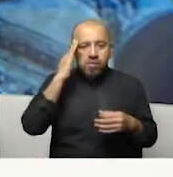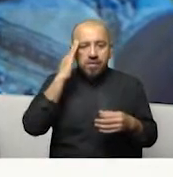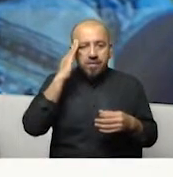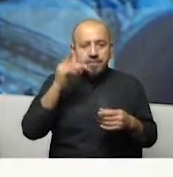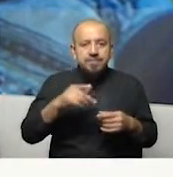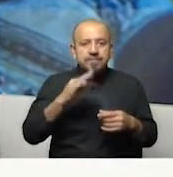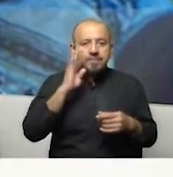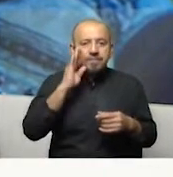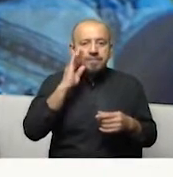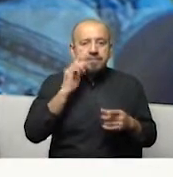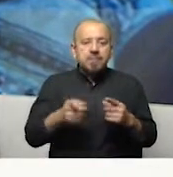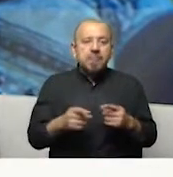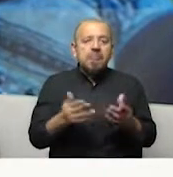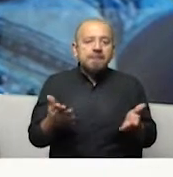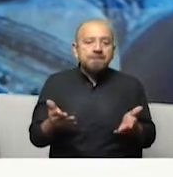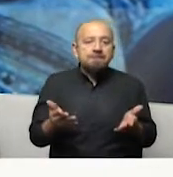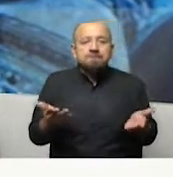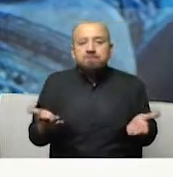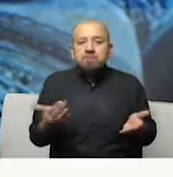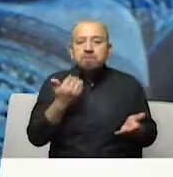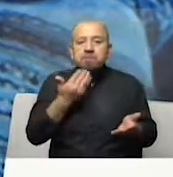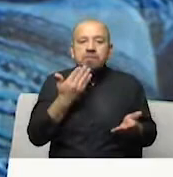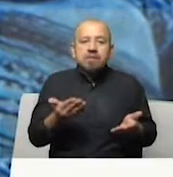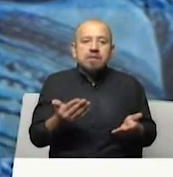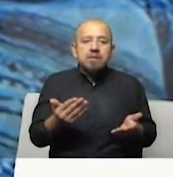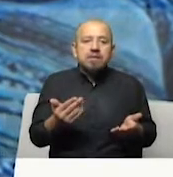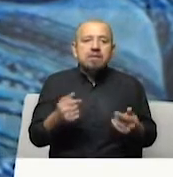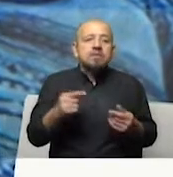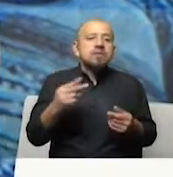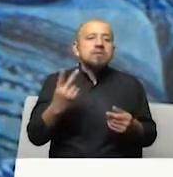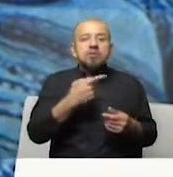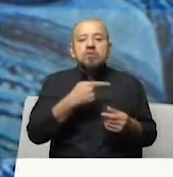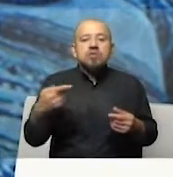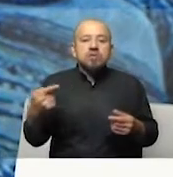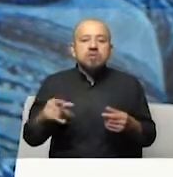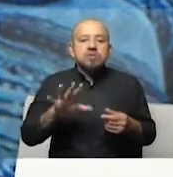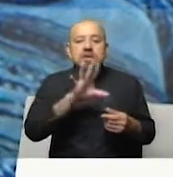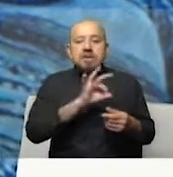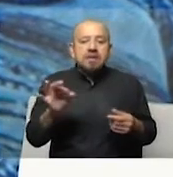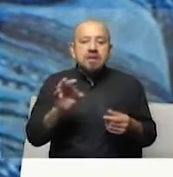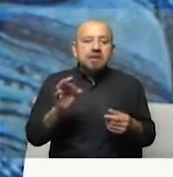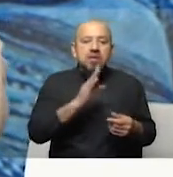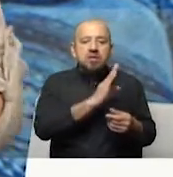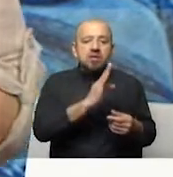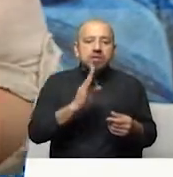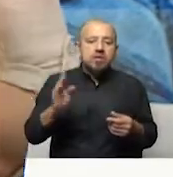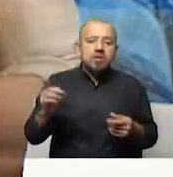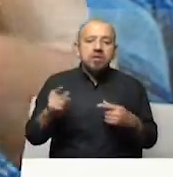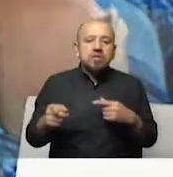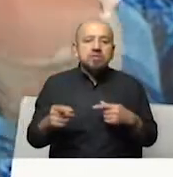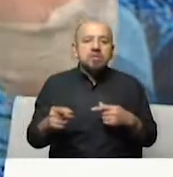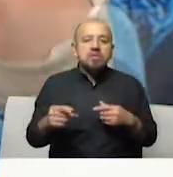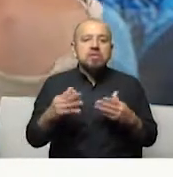alcance de mi madre y todo Nunca me imaginé creo que dos semanas a veces había metido 500 libros que era una locura para lo que es el mercado